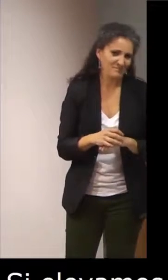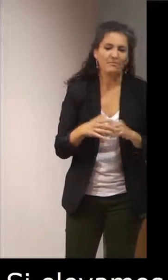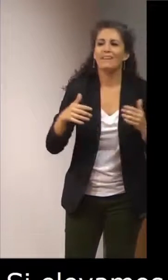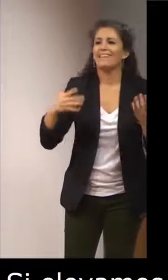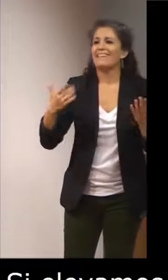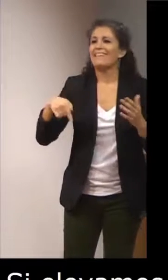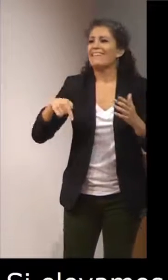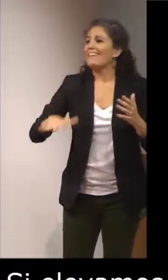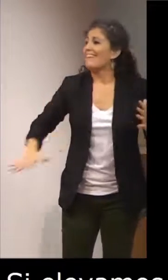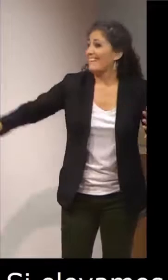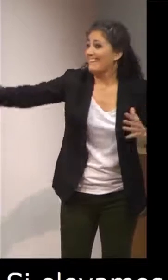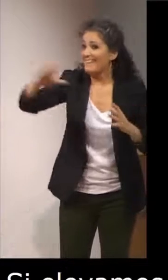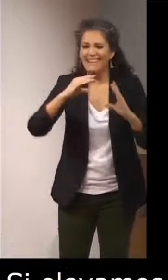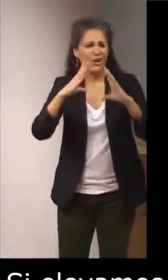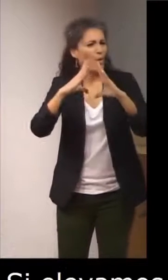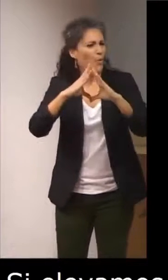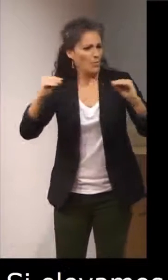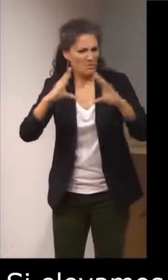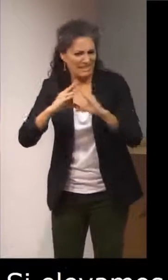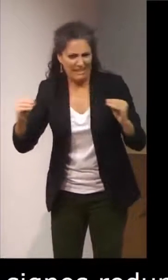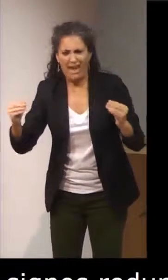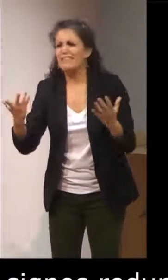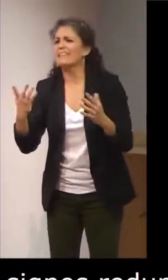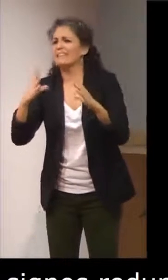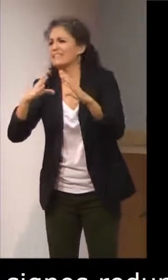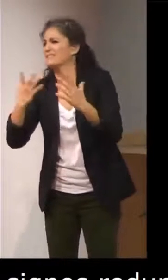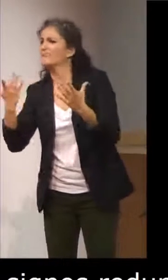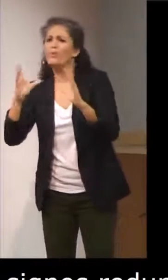calidad de vida de las personas sordas y sordociegas.